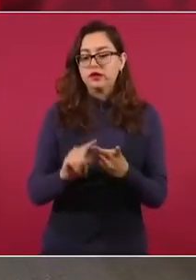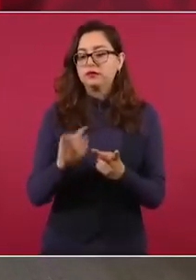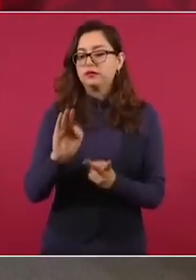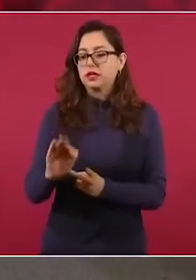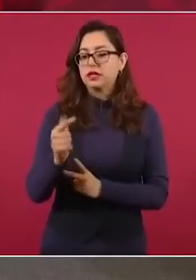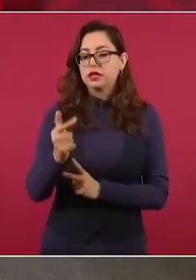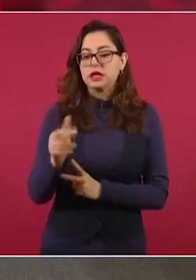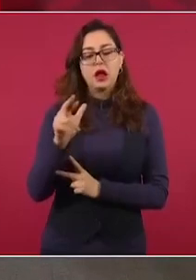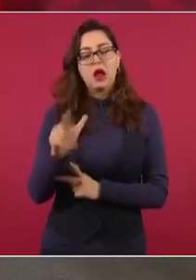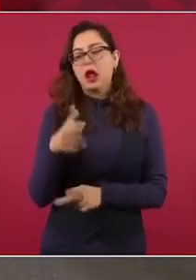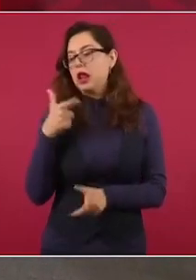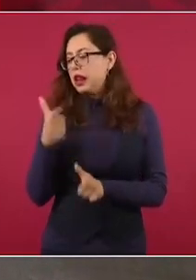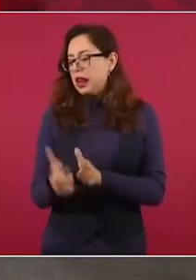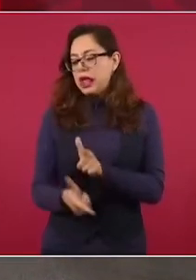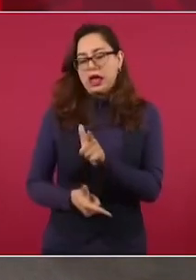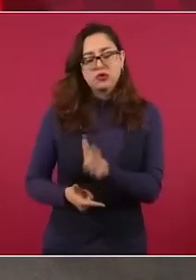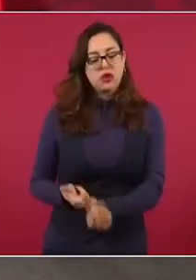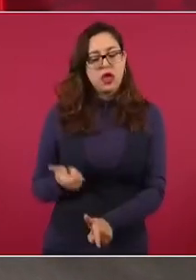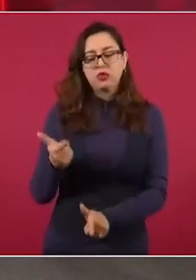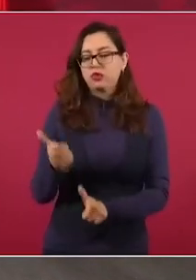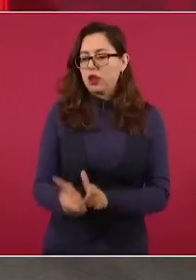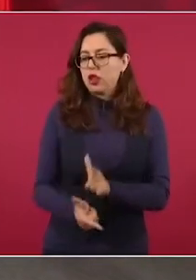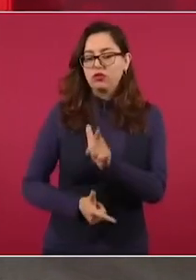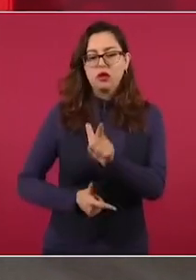en jueces